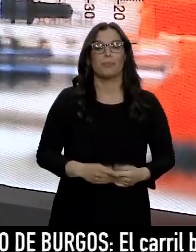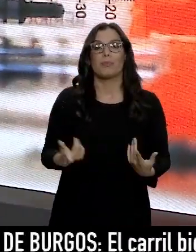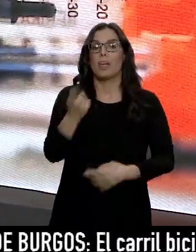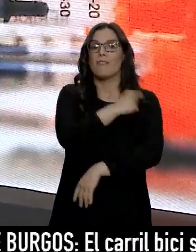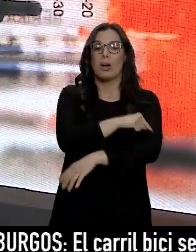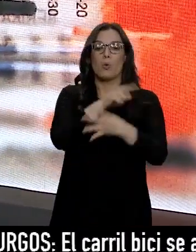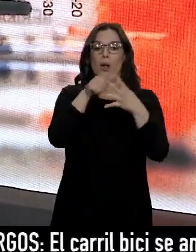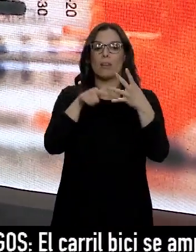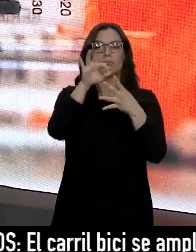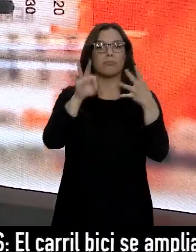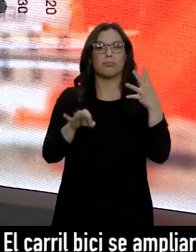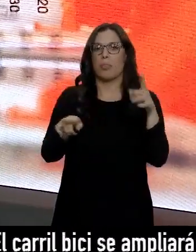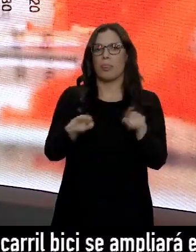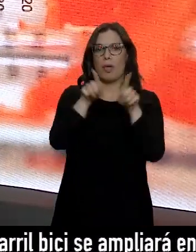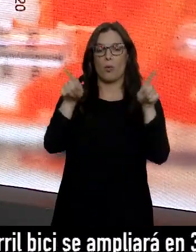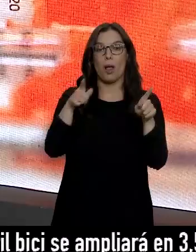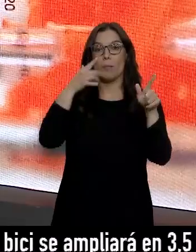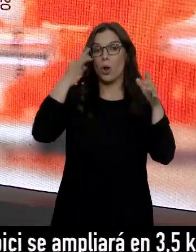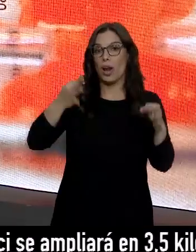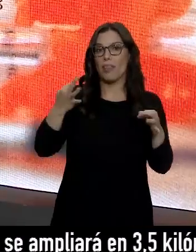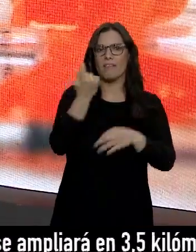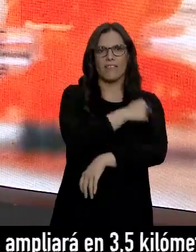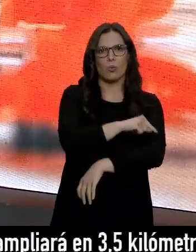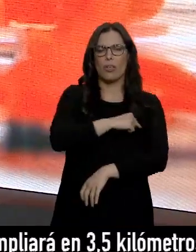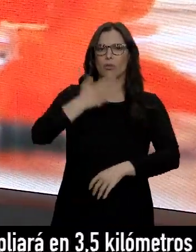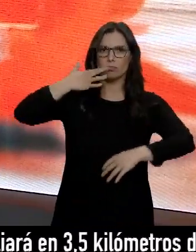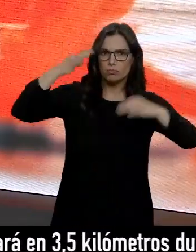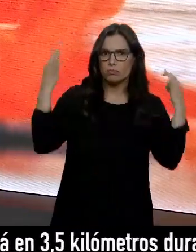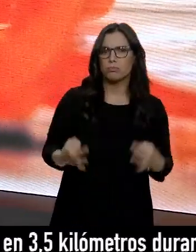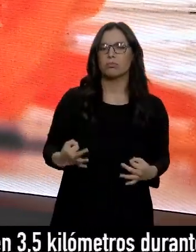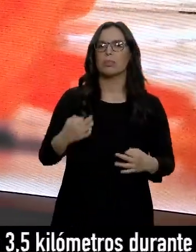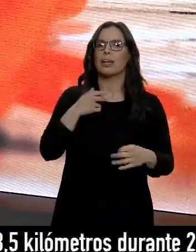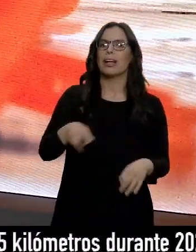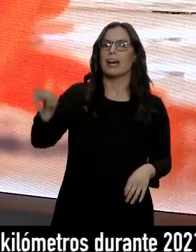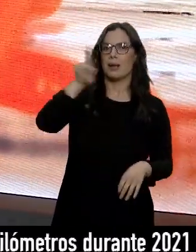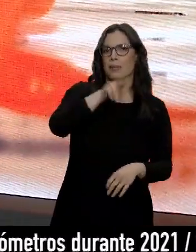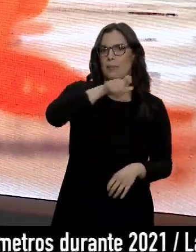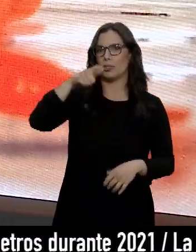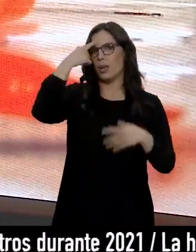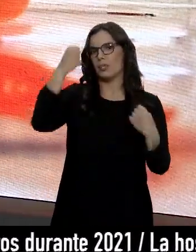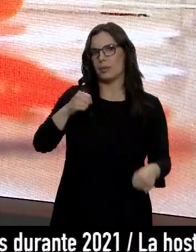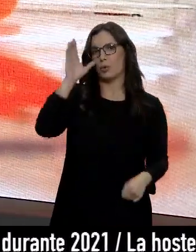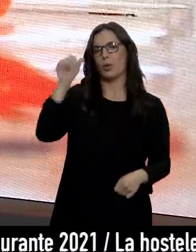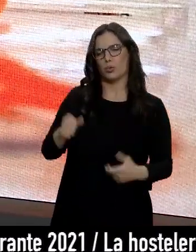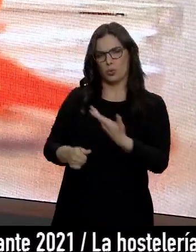que nos toque ponernos, la vacunación es segura. Vuelven a insistirnos los expertos.